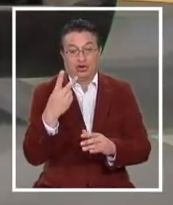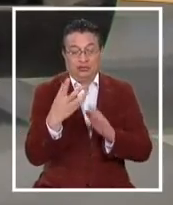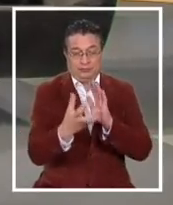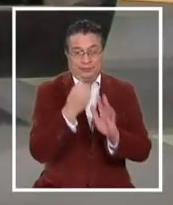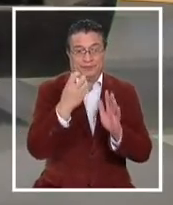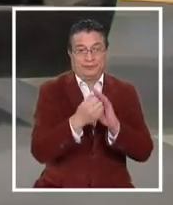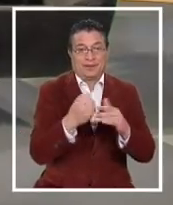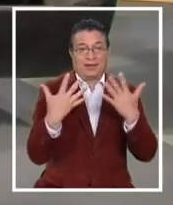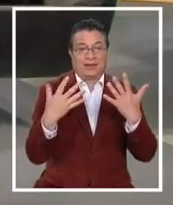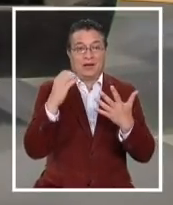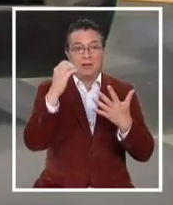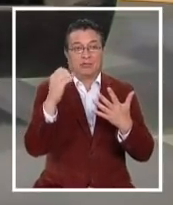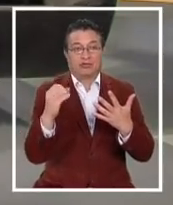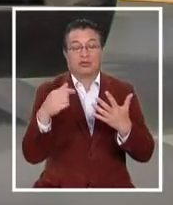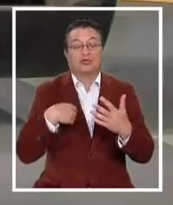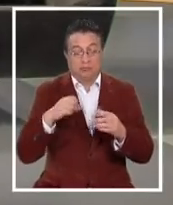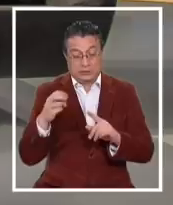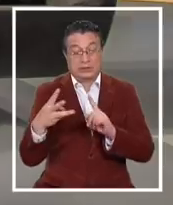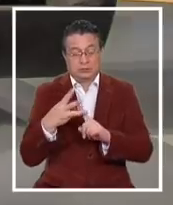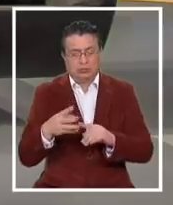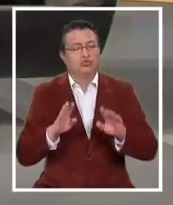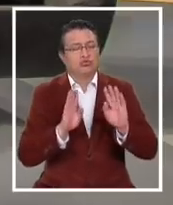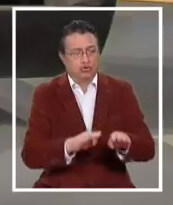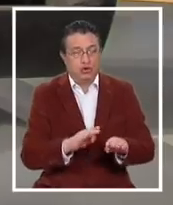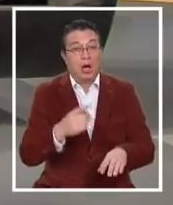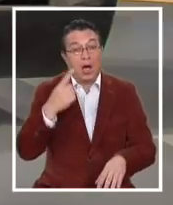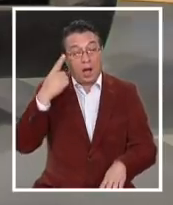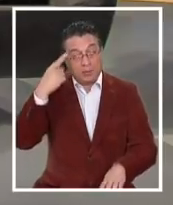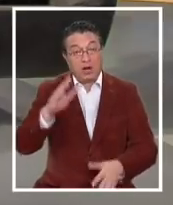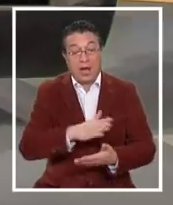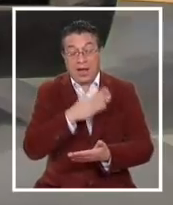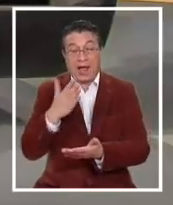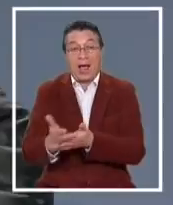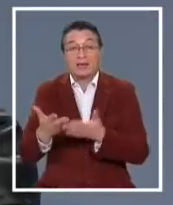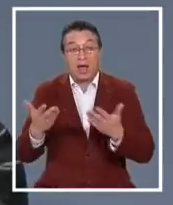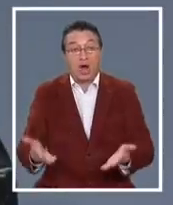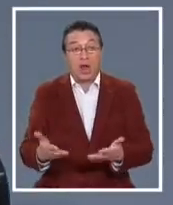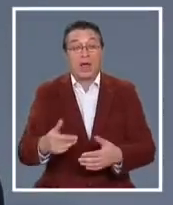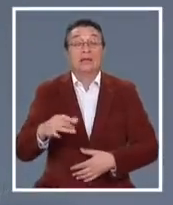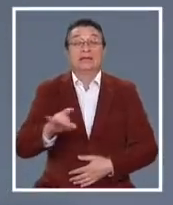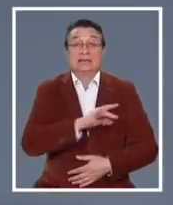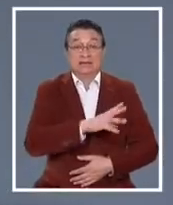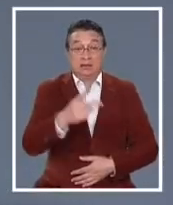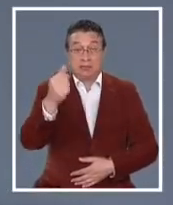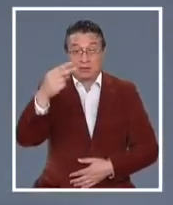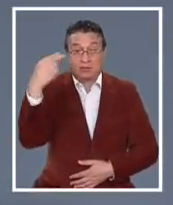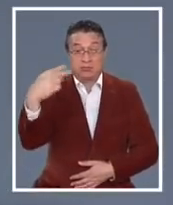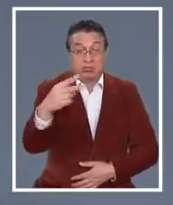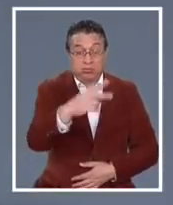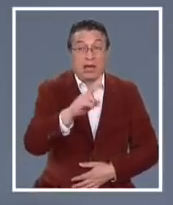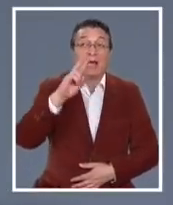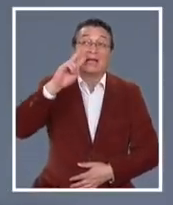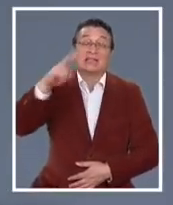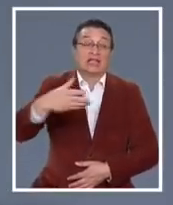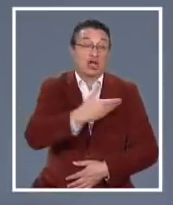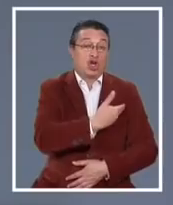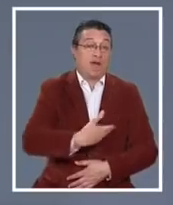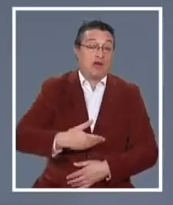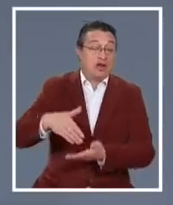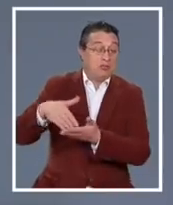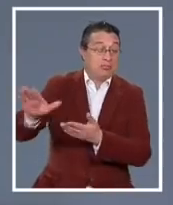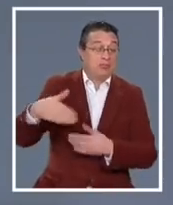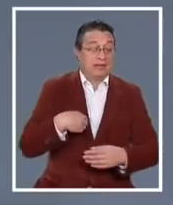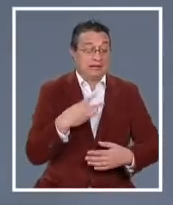Los dos retiros, hasta ahora. Yo estoy por el tercero, sí. Pero hasta ahora los chilenos se han autoayudado sin Estado, sin gobierno,